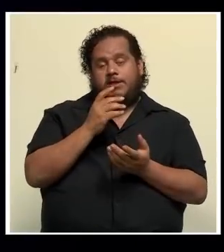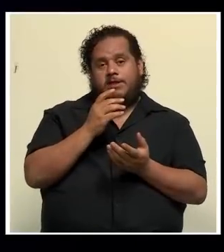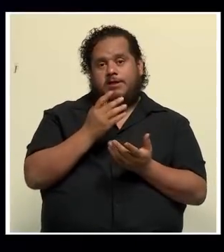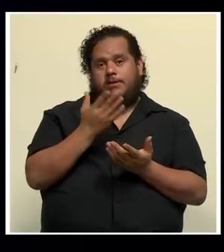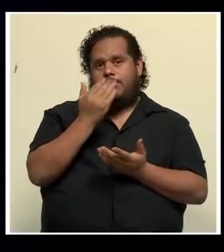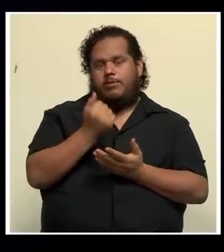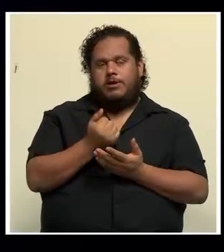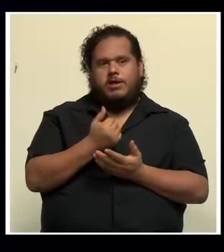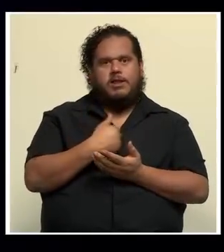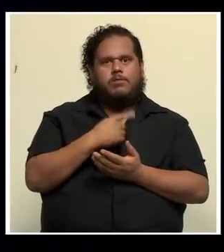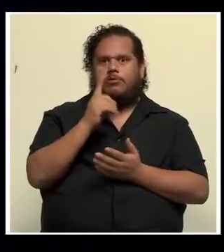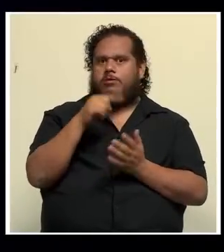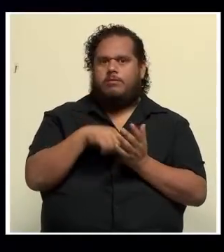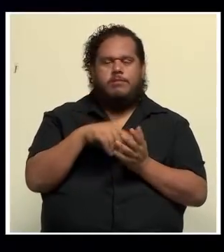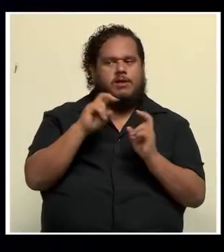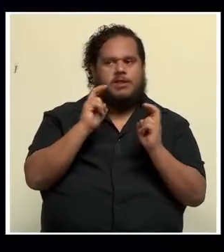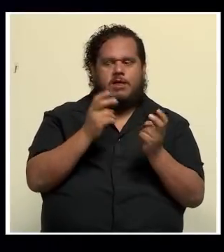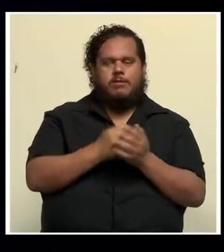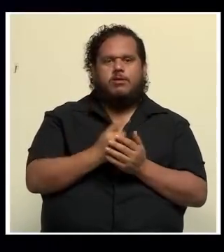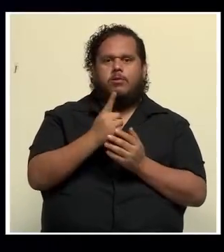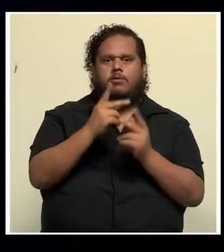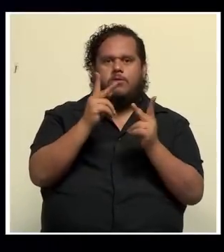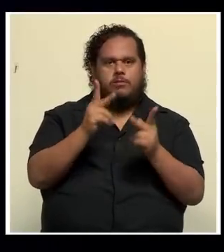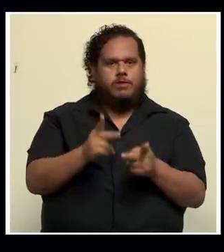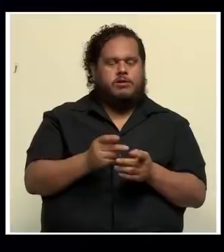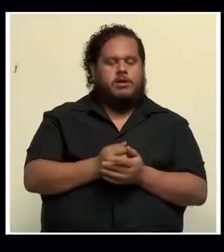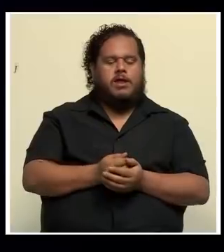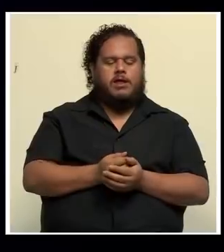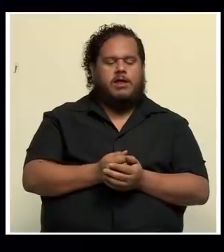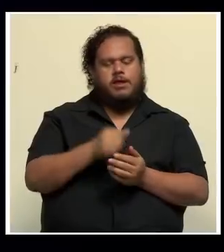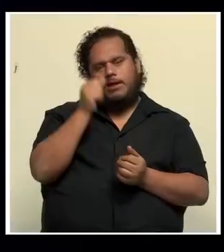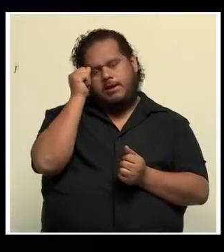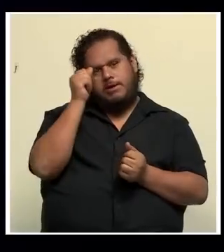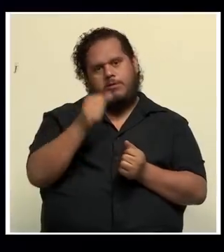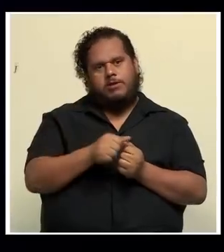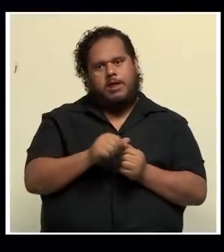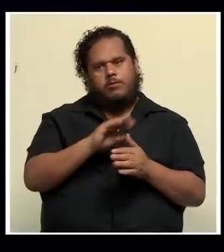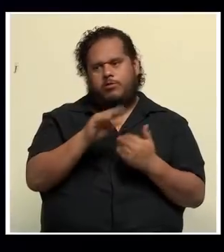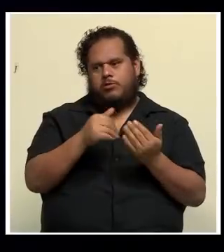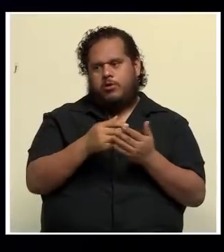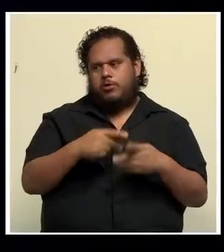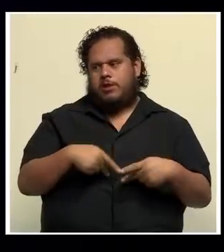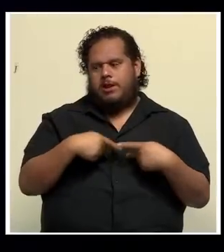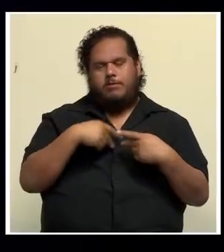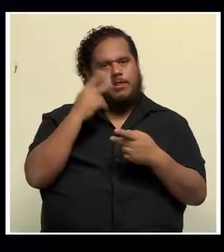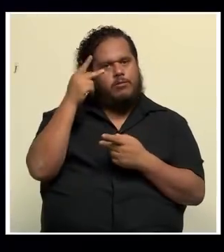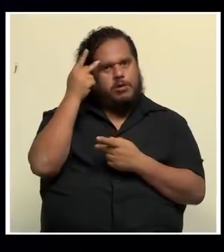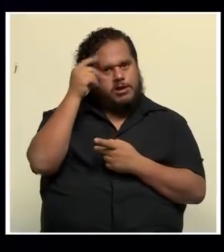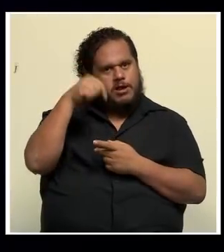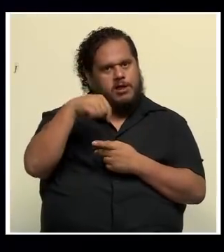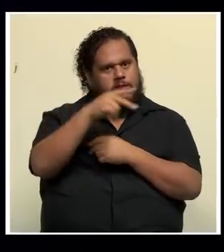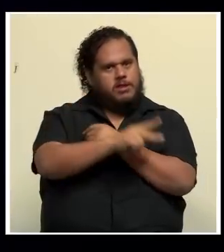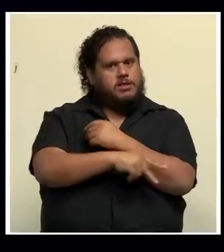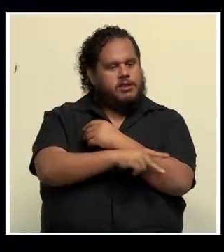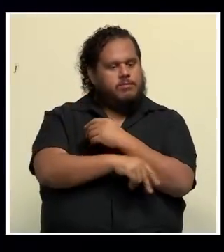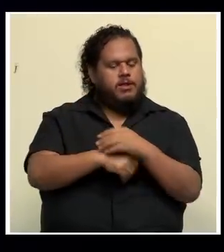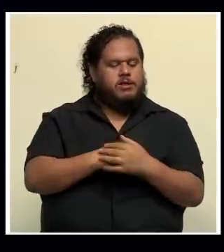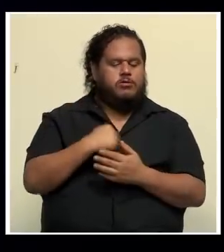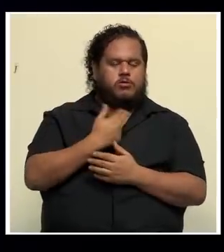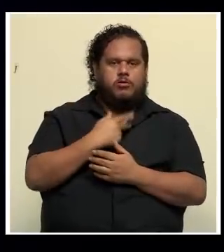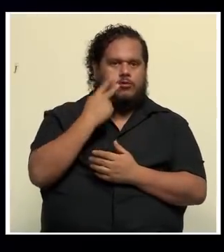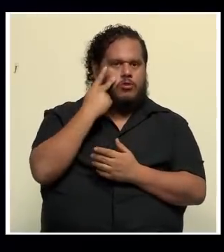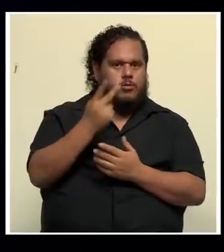hay 1000 temas. Un personaje que recordamos todos en la vida política de este país, lo hemos